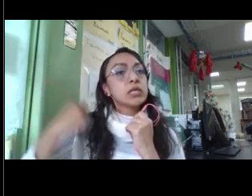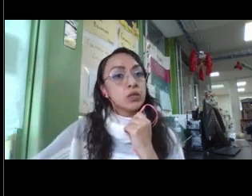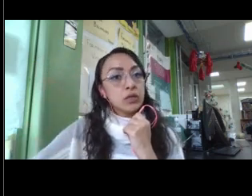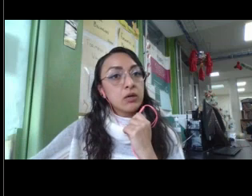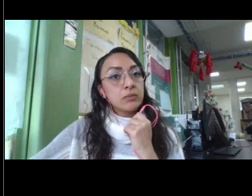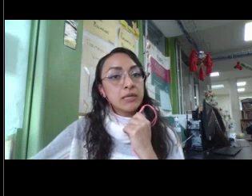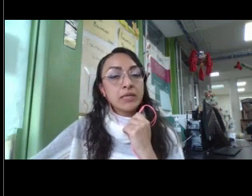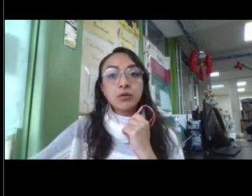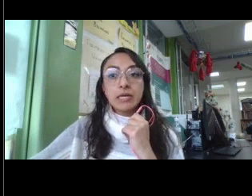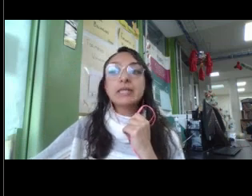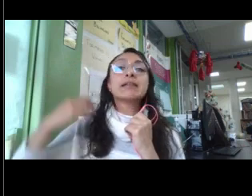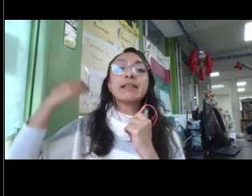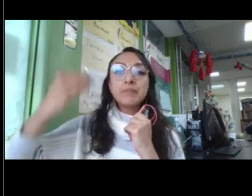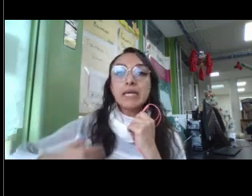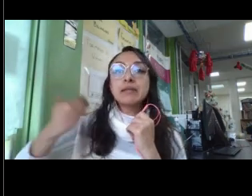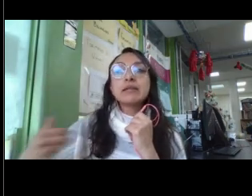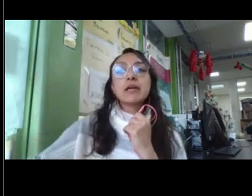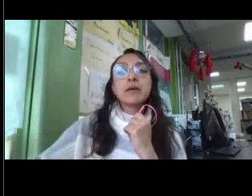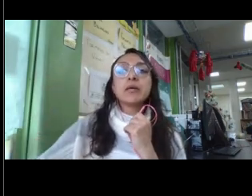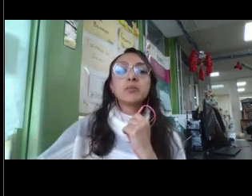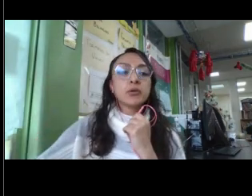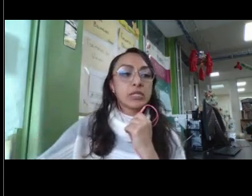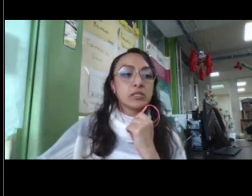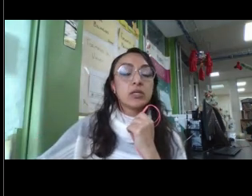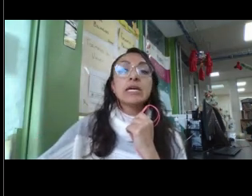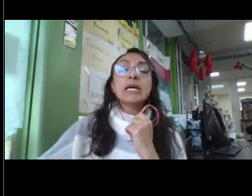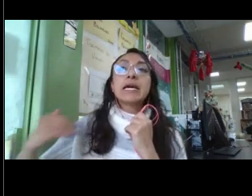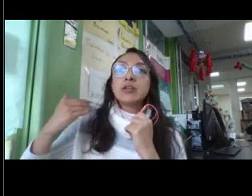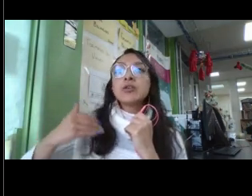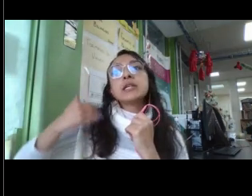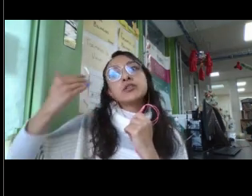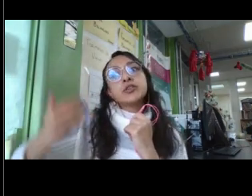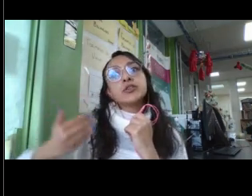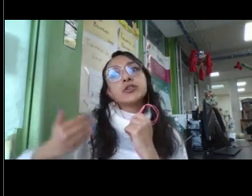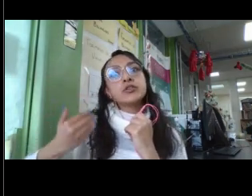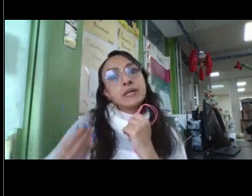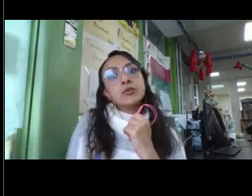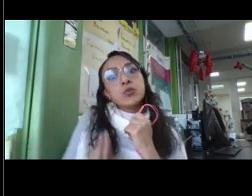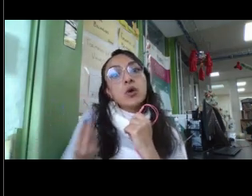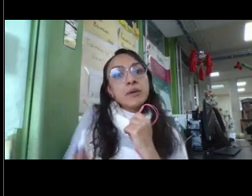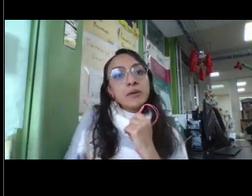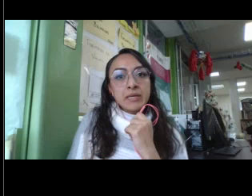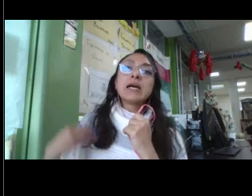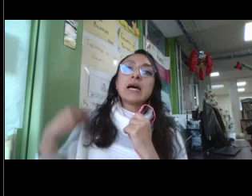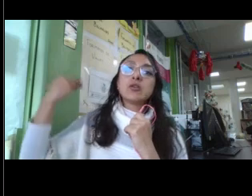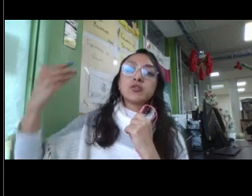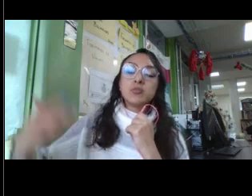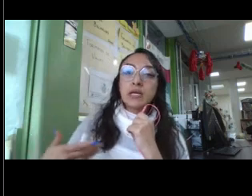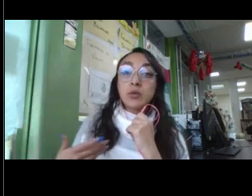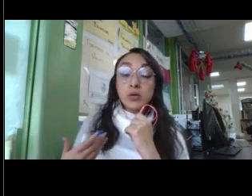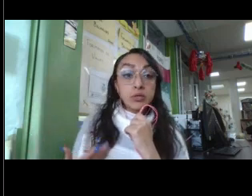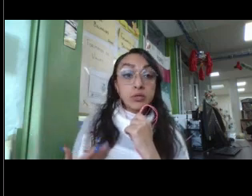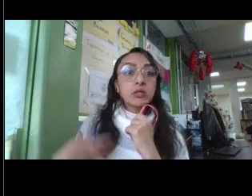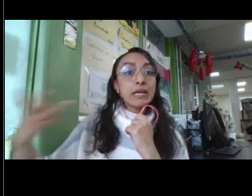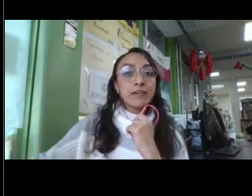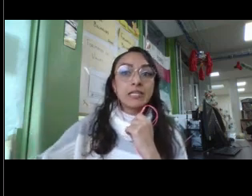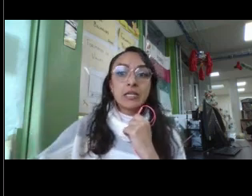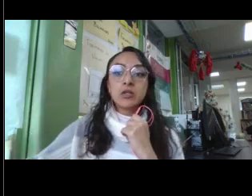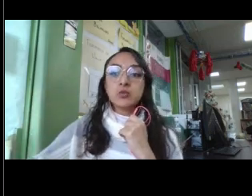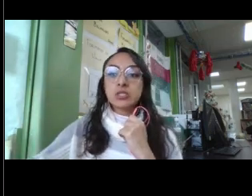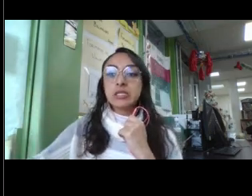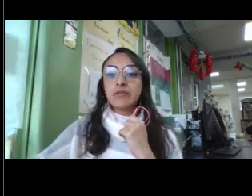auditivo o se coloca un implante coclear, también tiene que haber un proceso en donde los sordos se vayan nuevamente acostumbrando al ruido y